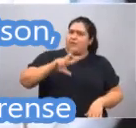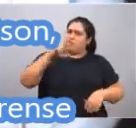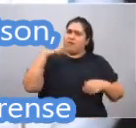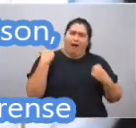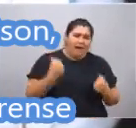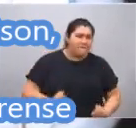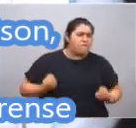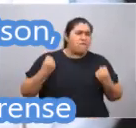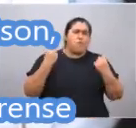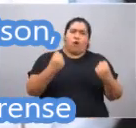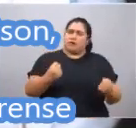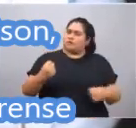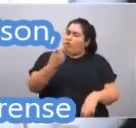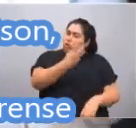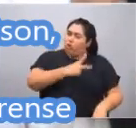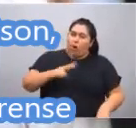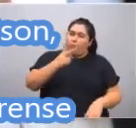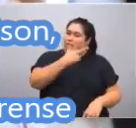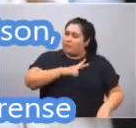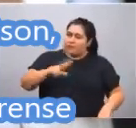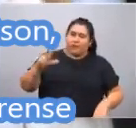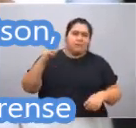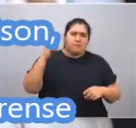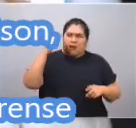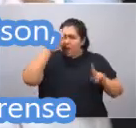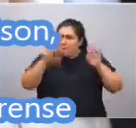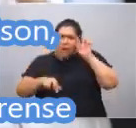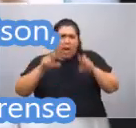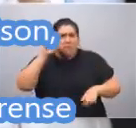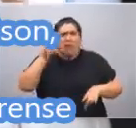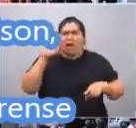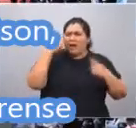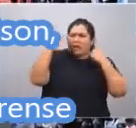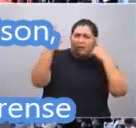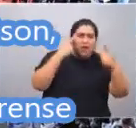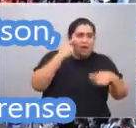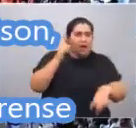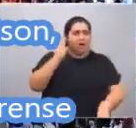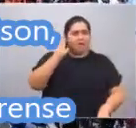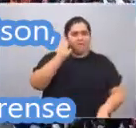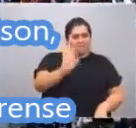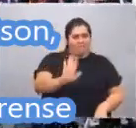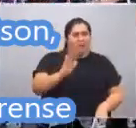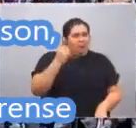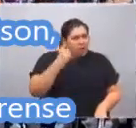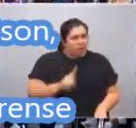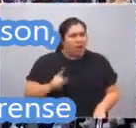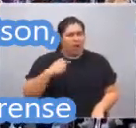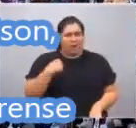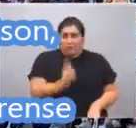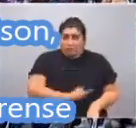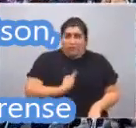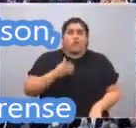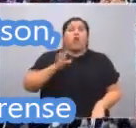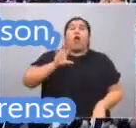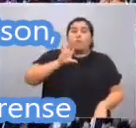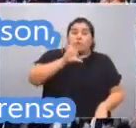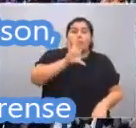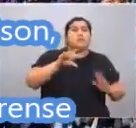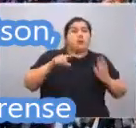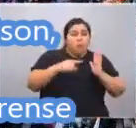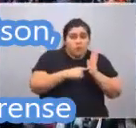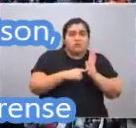esfuerzo, duplicar y triplicar la creatividad. Pero no tengan dudas que en la provincia de